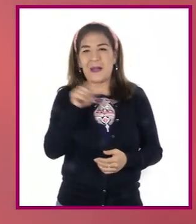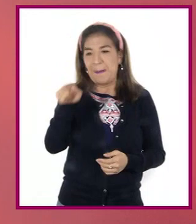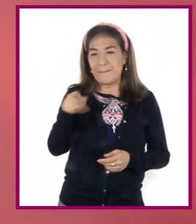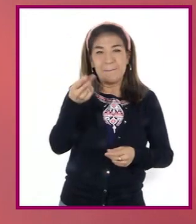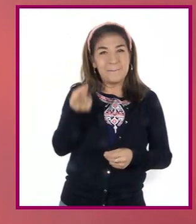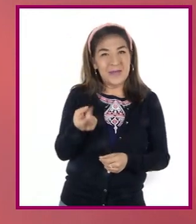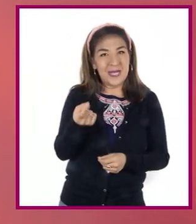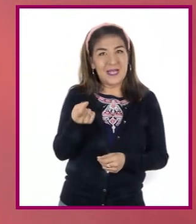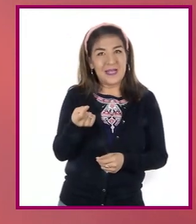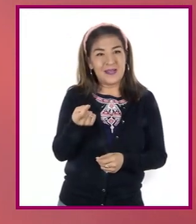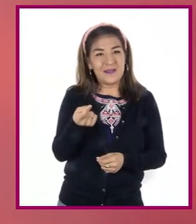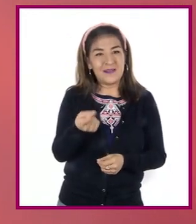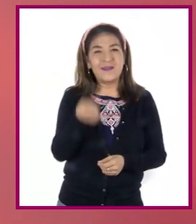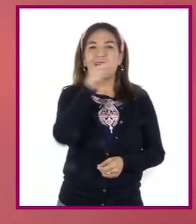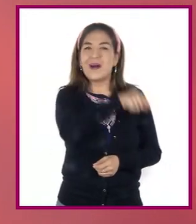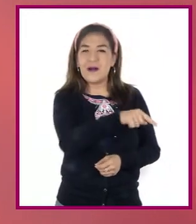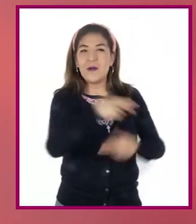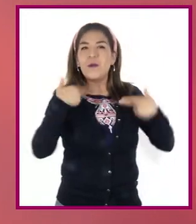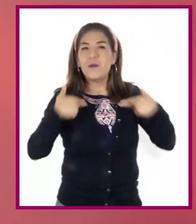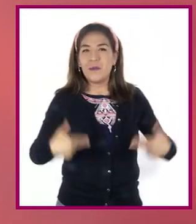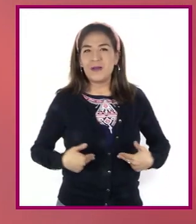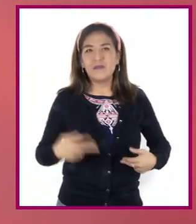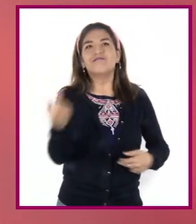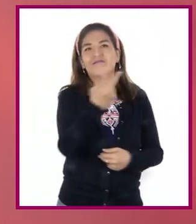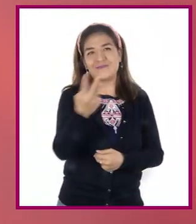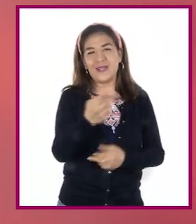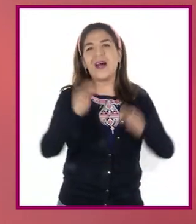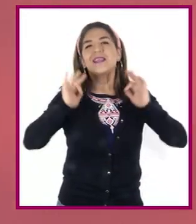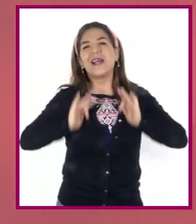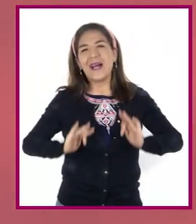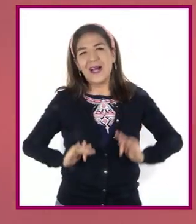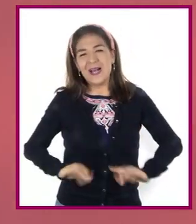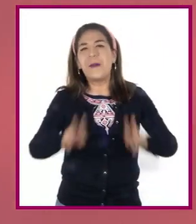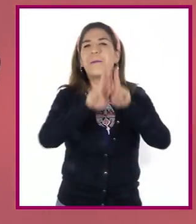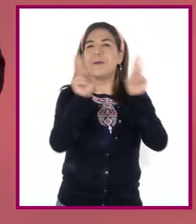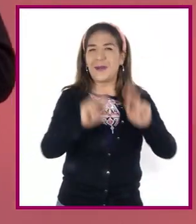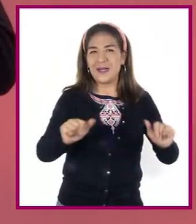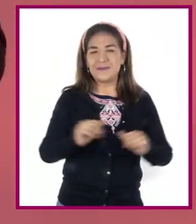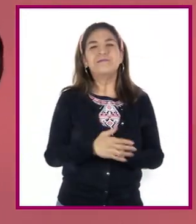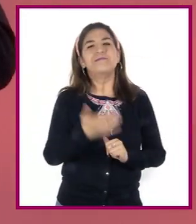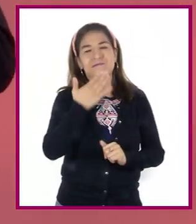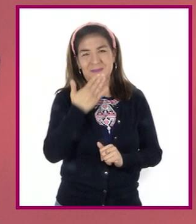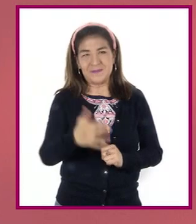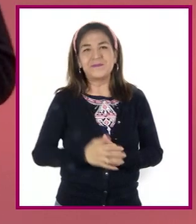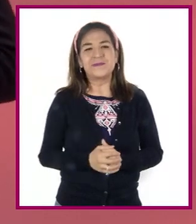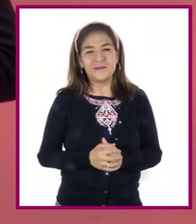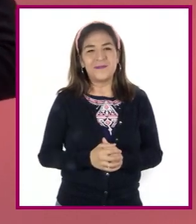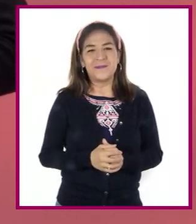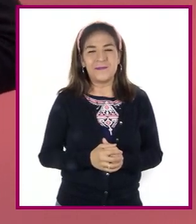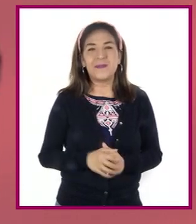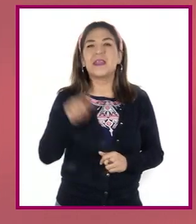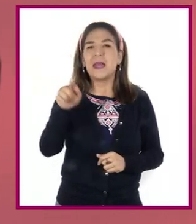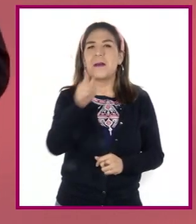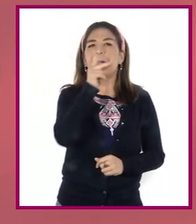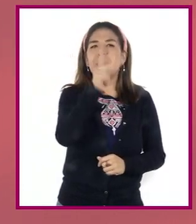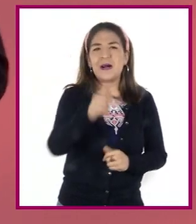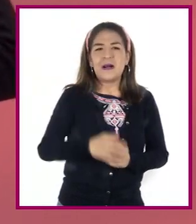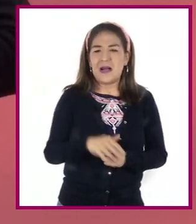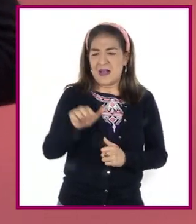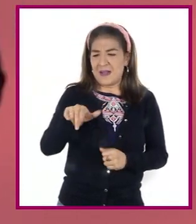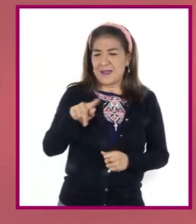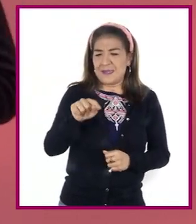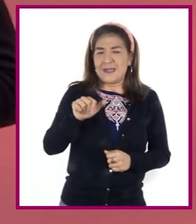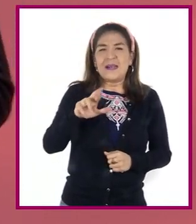perro como el humano están tranquilos, en paz. Muy bien. Además, la palabra